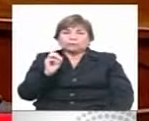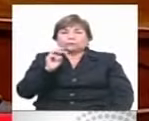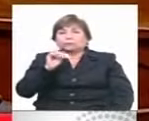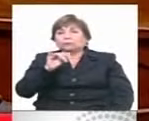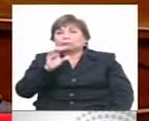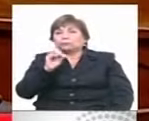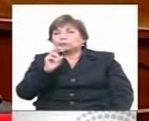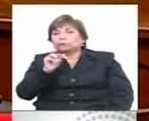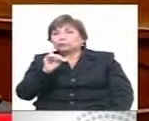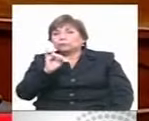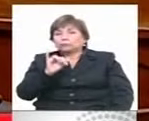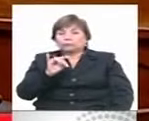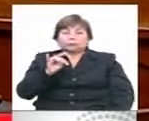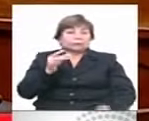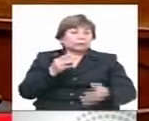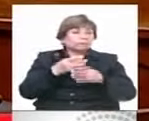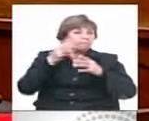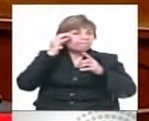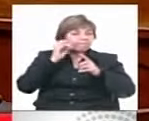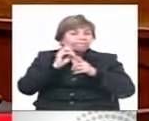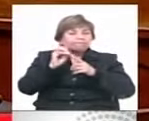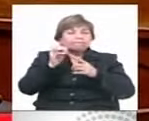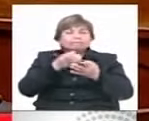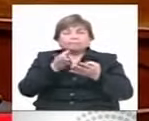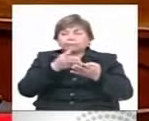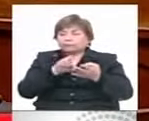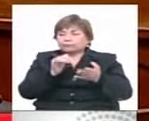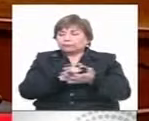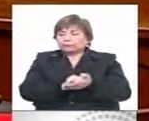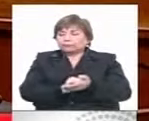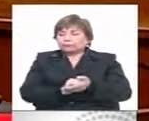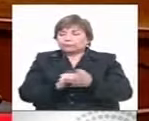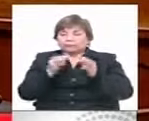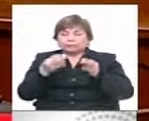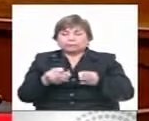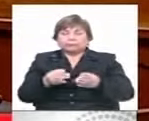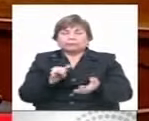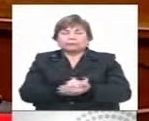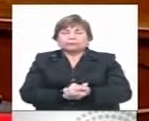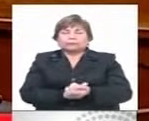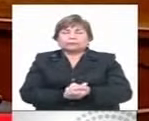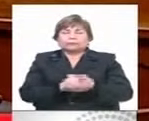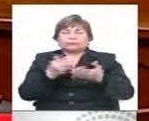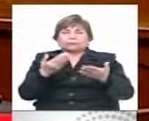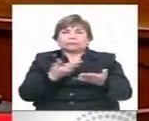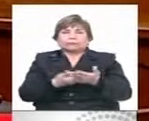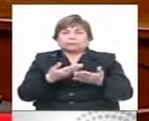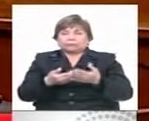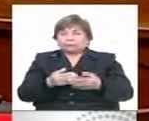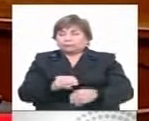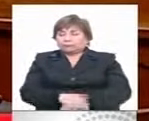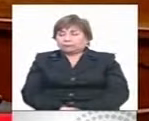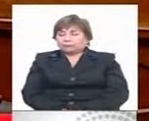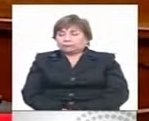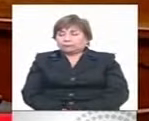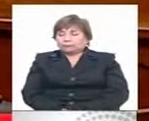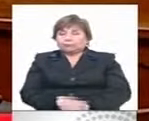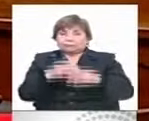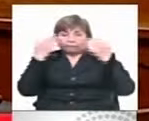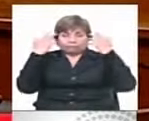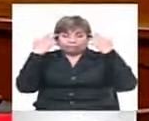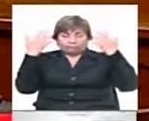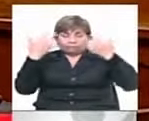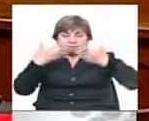Ejecutivo con mayor enfoque de la gestión descentralizada y eficacia en el cumplimiento de los acuerdos. Acorde con las